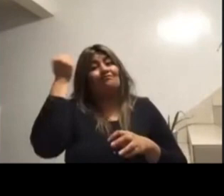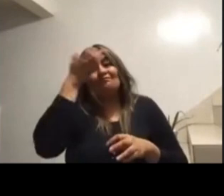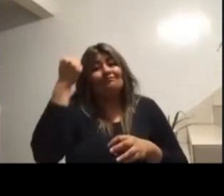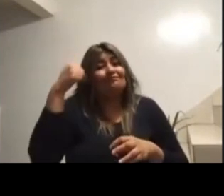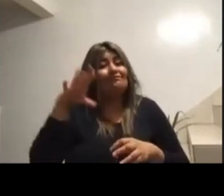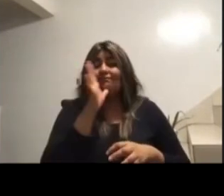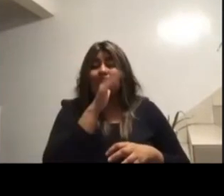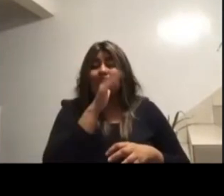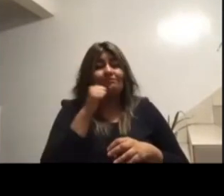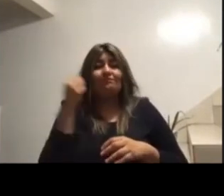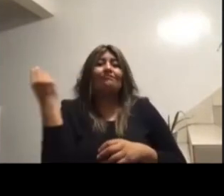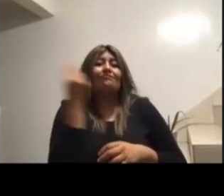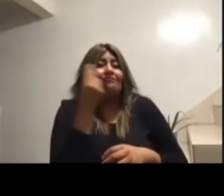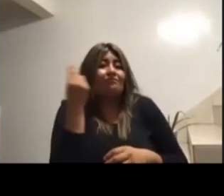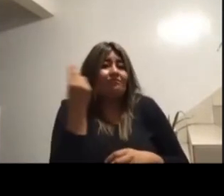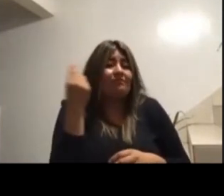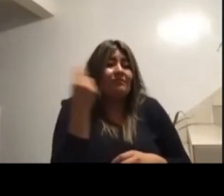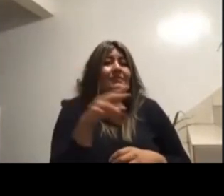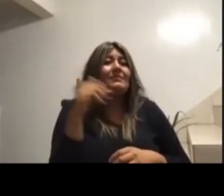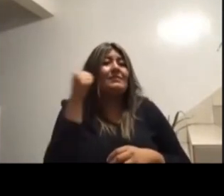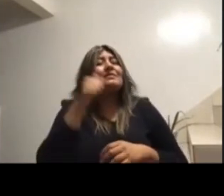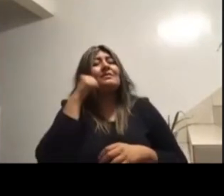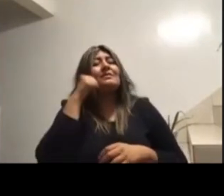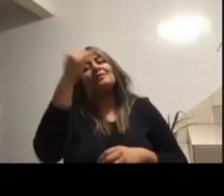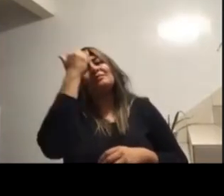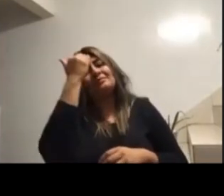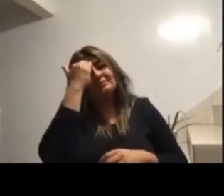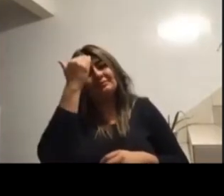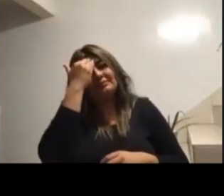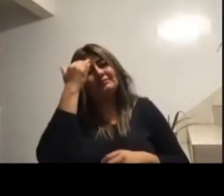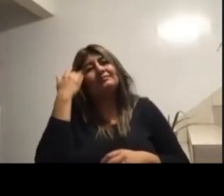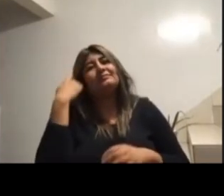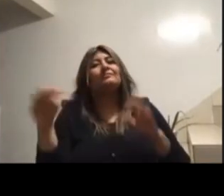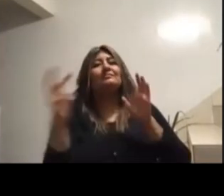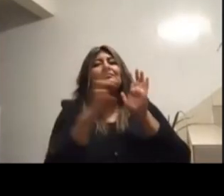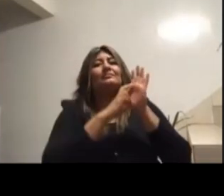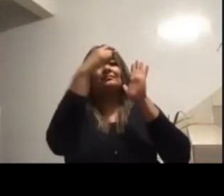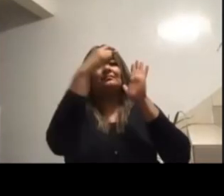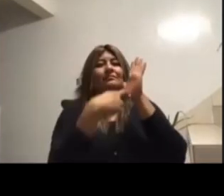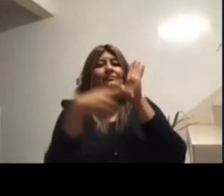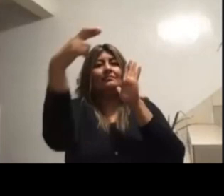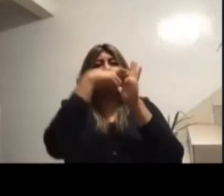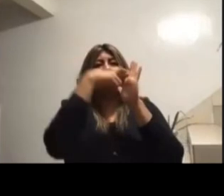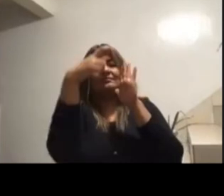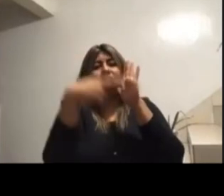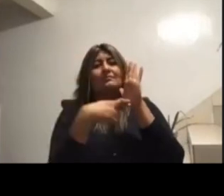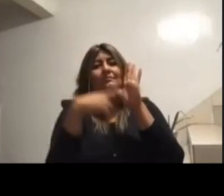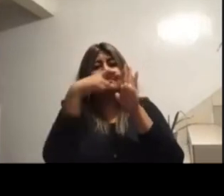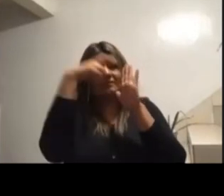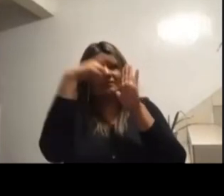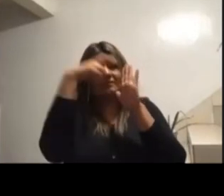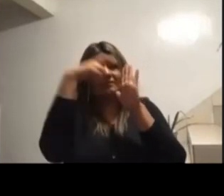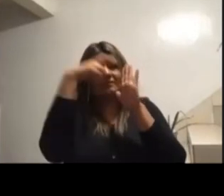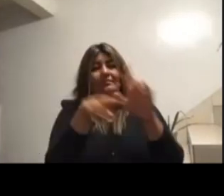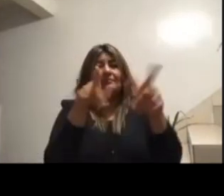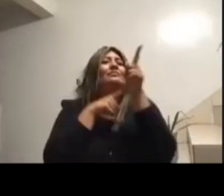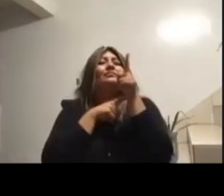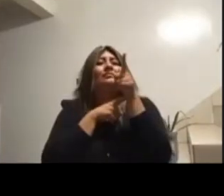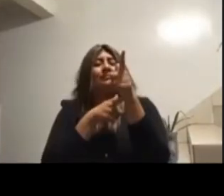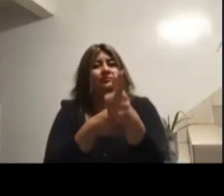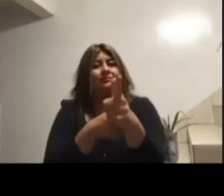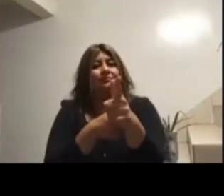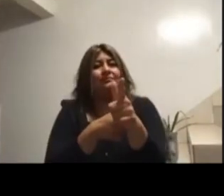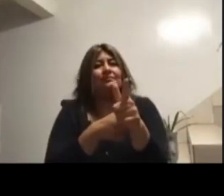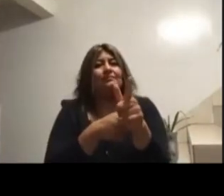Entonces, por eso es tan importante el cambio cultural y el cambio cultural que trasciende a la parte política y de